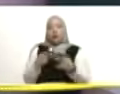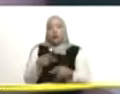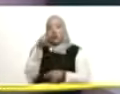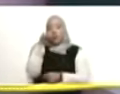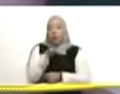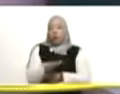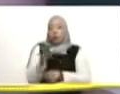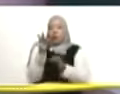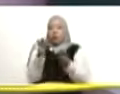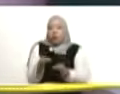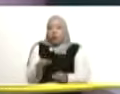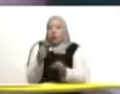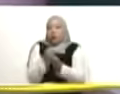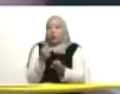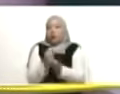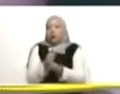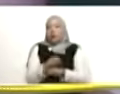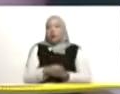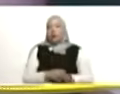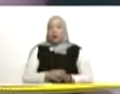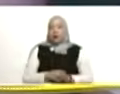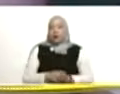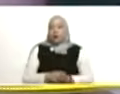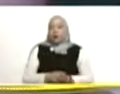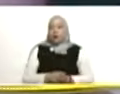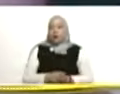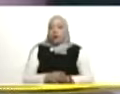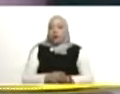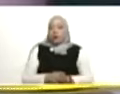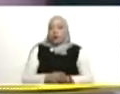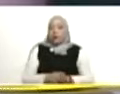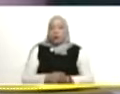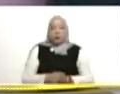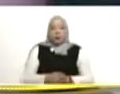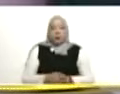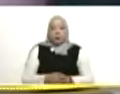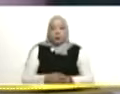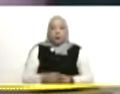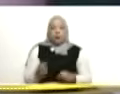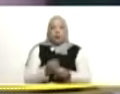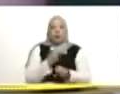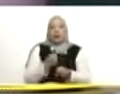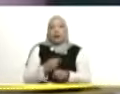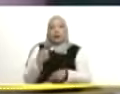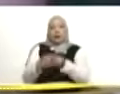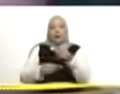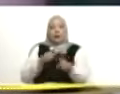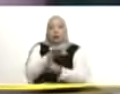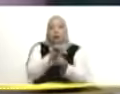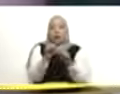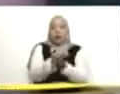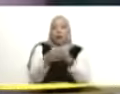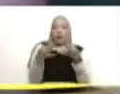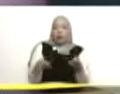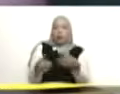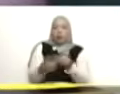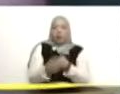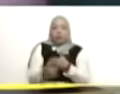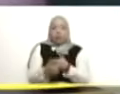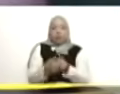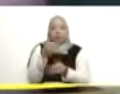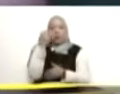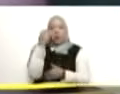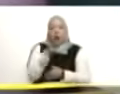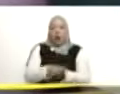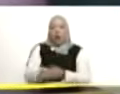voluntarias para tres ejes fundamentales. Uno de ellos, presidente, el tema del ambientalismo, porque el cambio climático y la